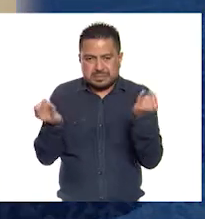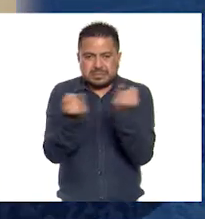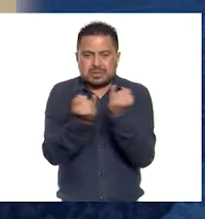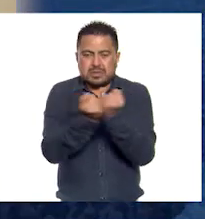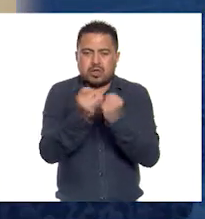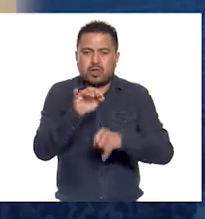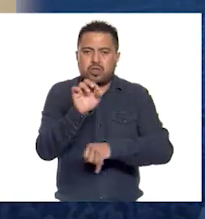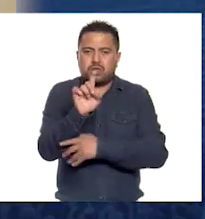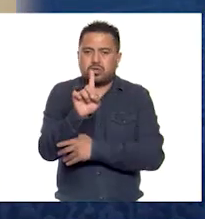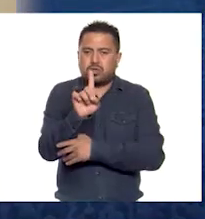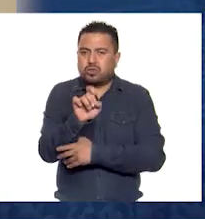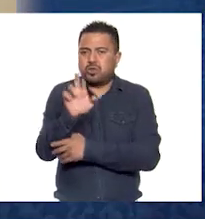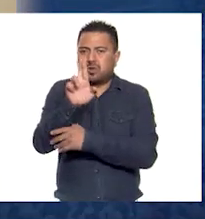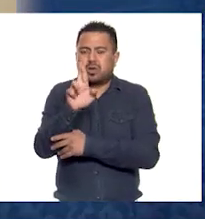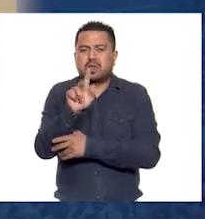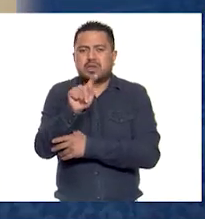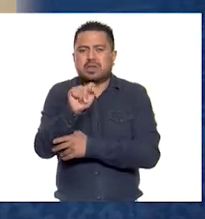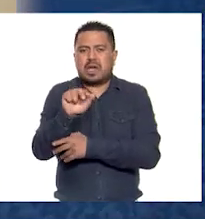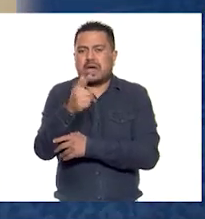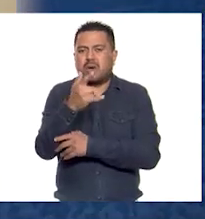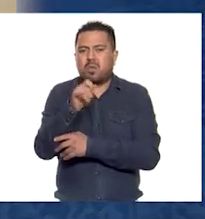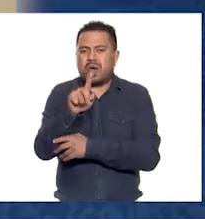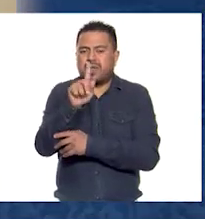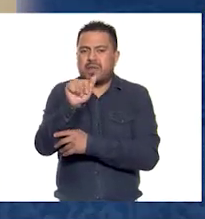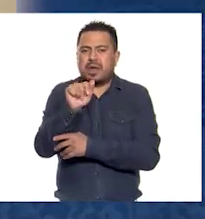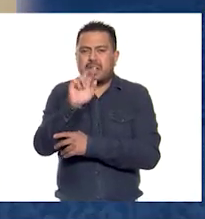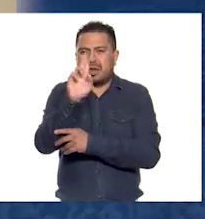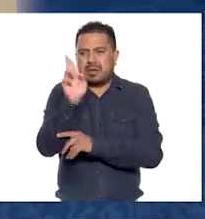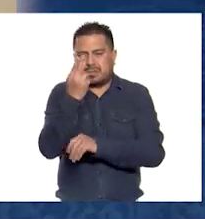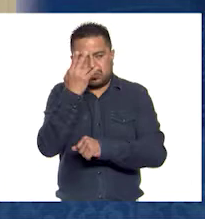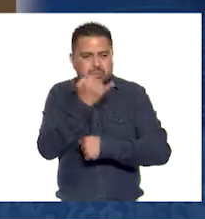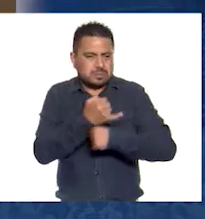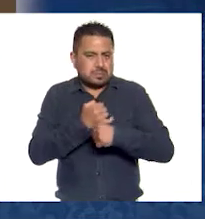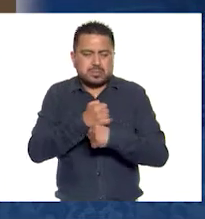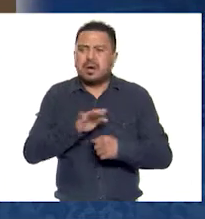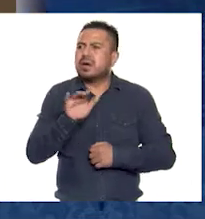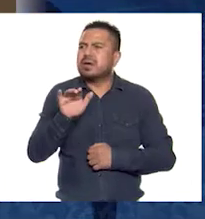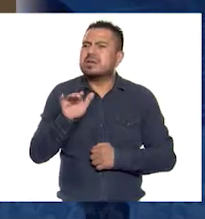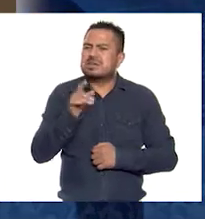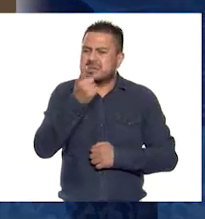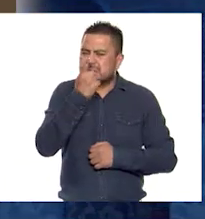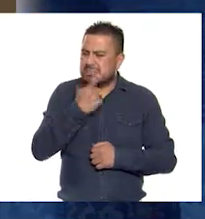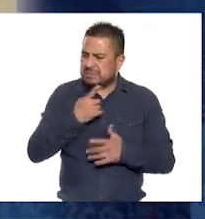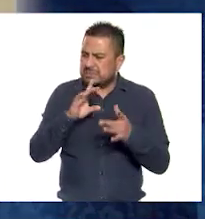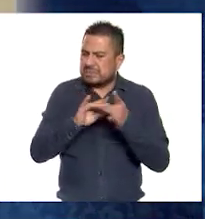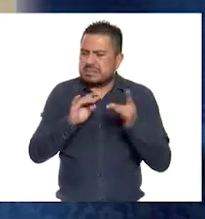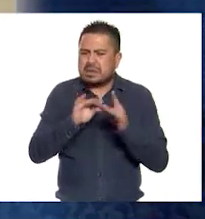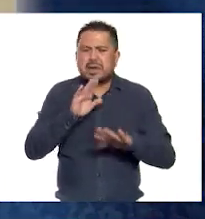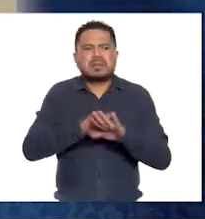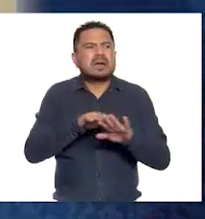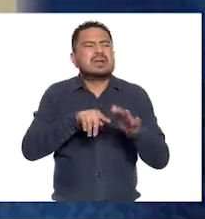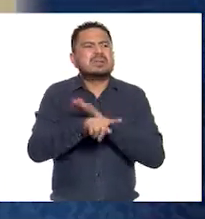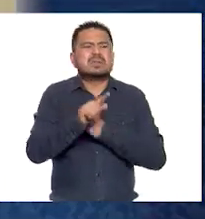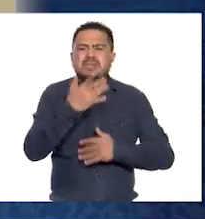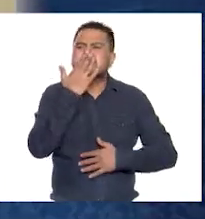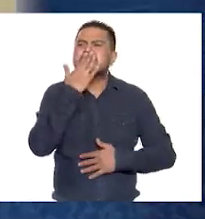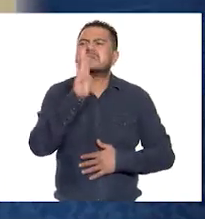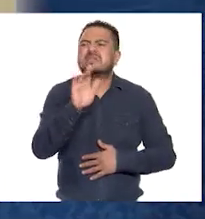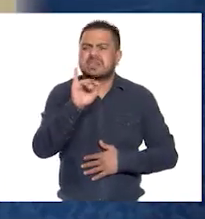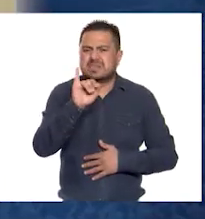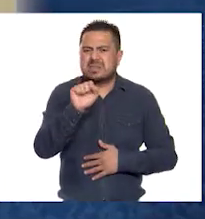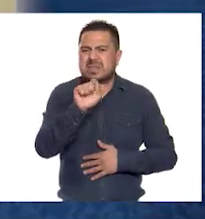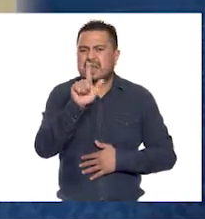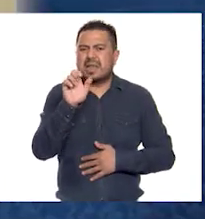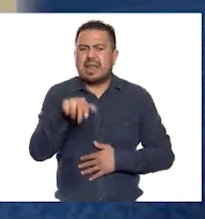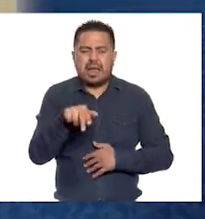del doctor Hernán Taboada, investigador de la UNAM. Hernán, ubícanos un poco el Islam